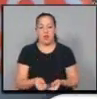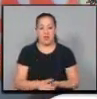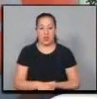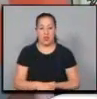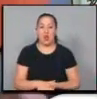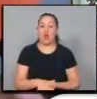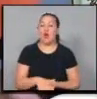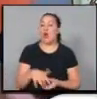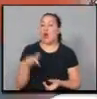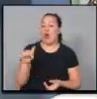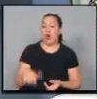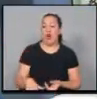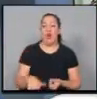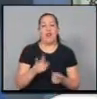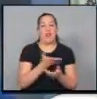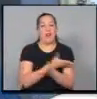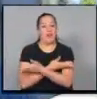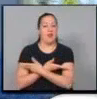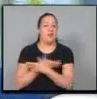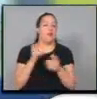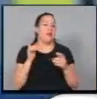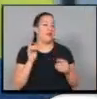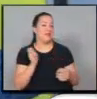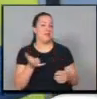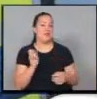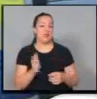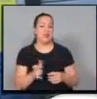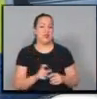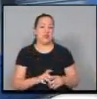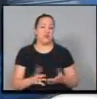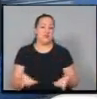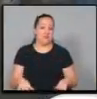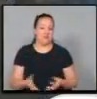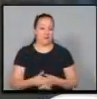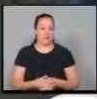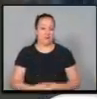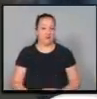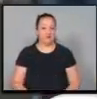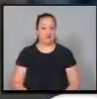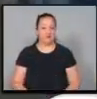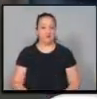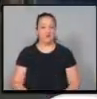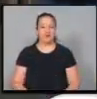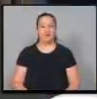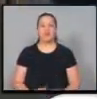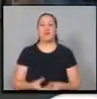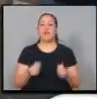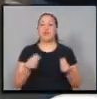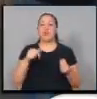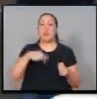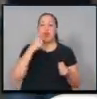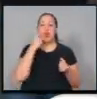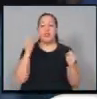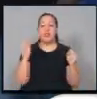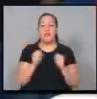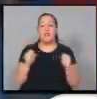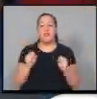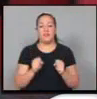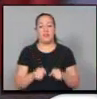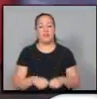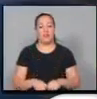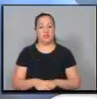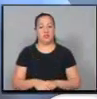hoy se desquita con la remerita. Sí, tal cual. No da para malla, pero bueno. ¿Cómo le va este día de fresquete? La verdad